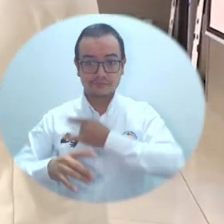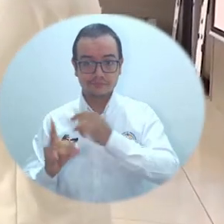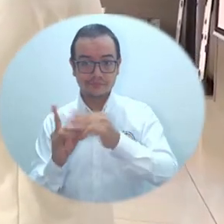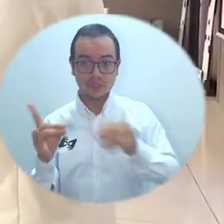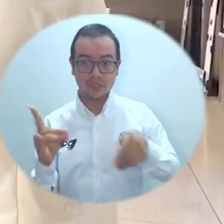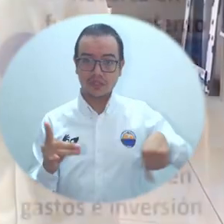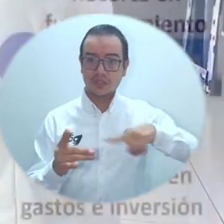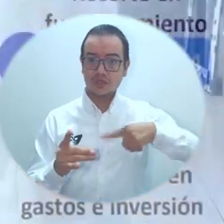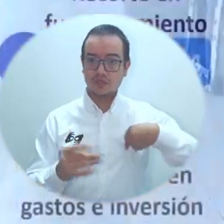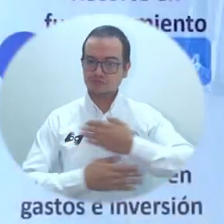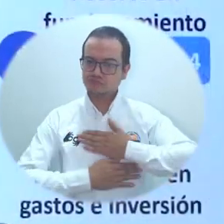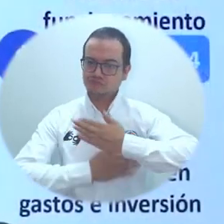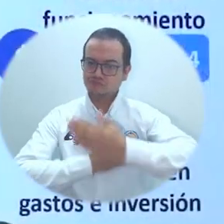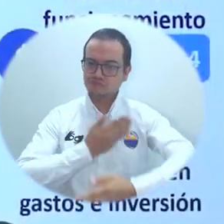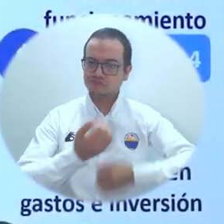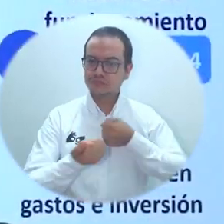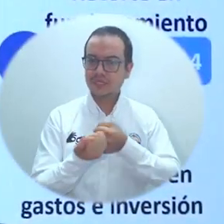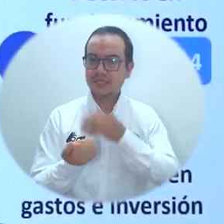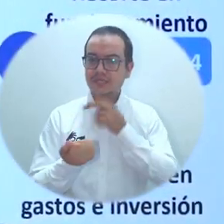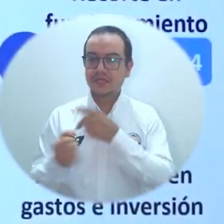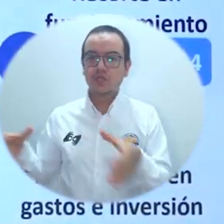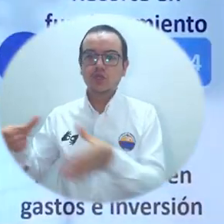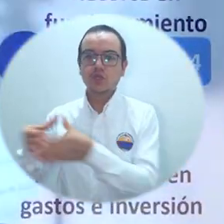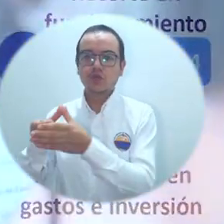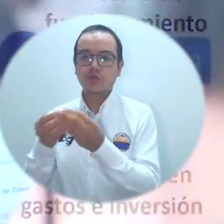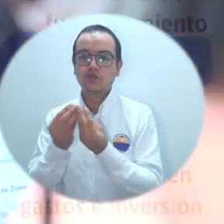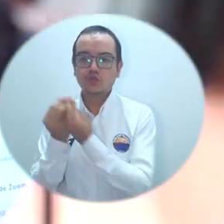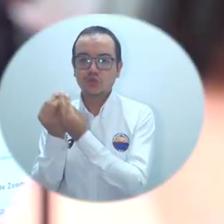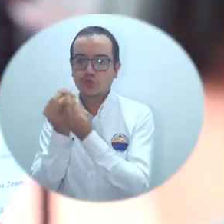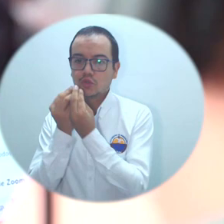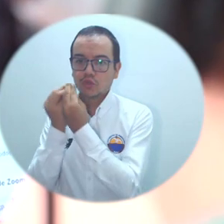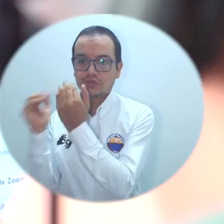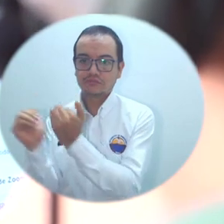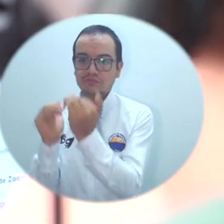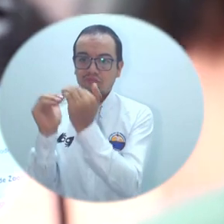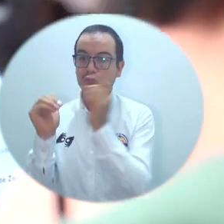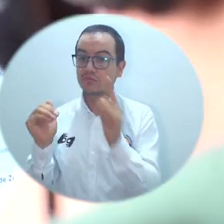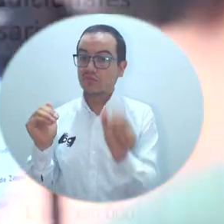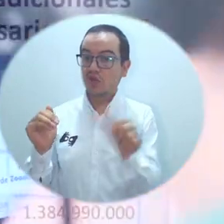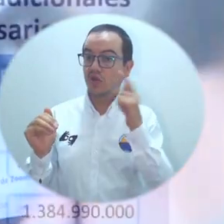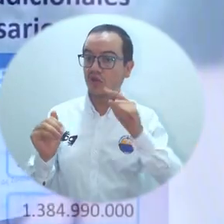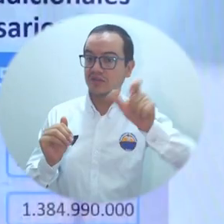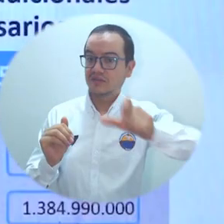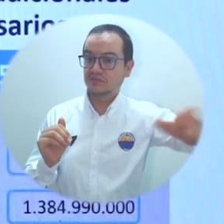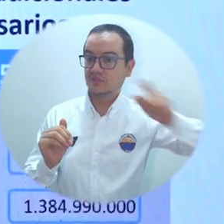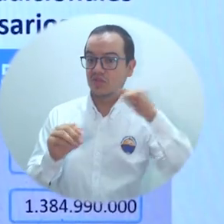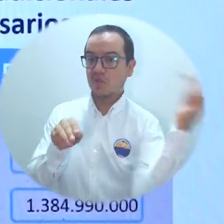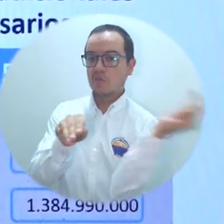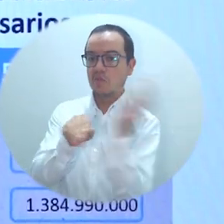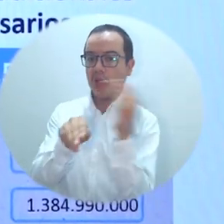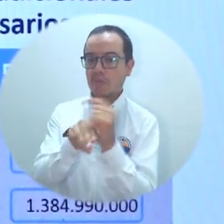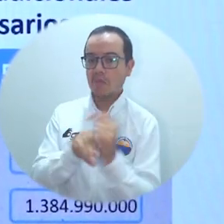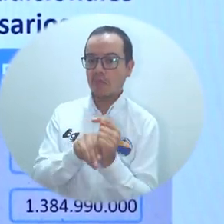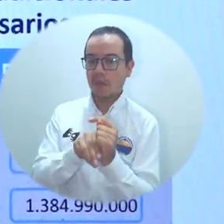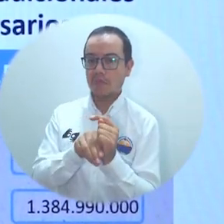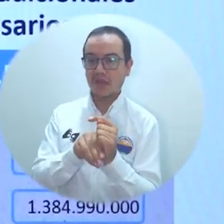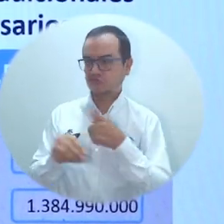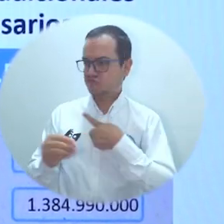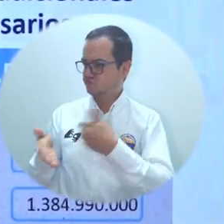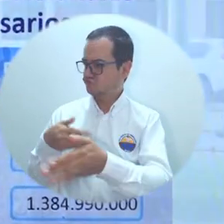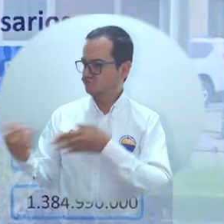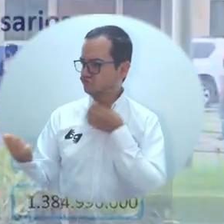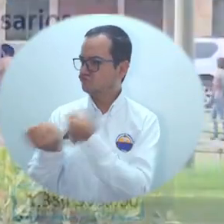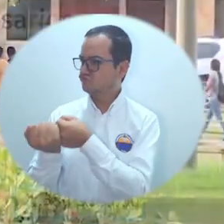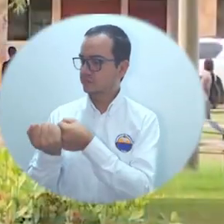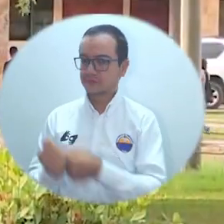apoyo incondicional a los honorables miembros del Consejo Superior ante señalamientos de terceros, así como para exaltar la decisión tomada.